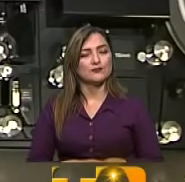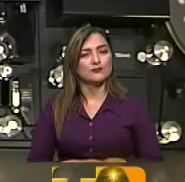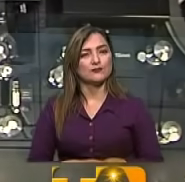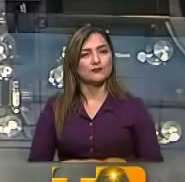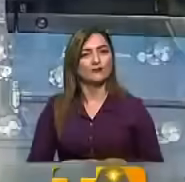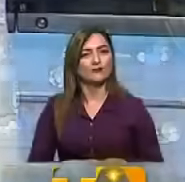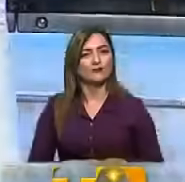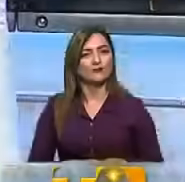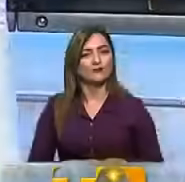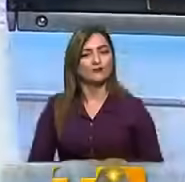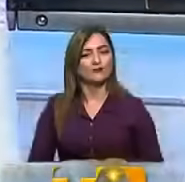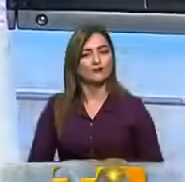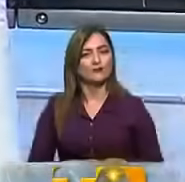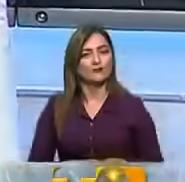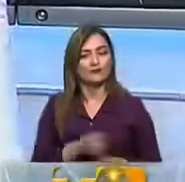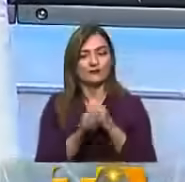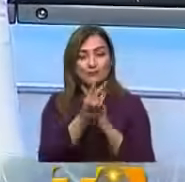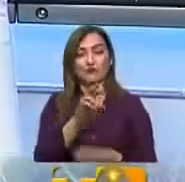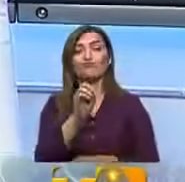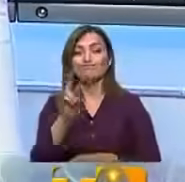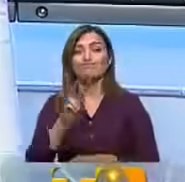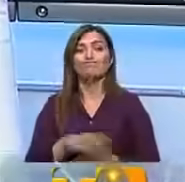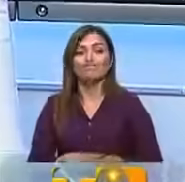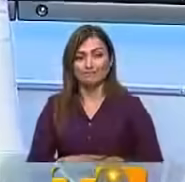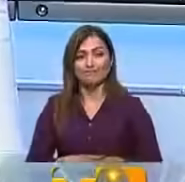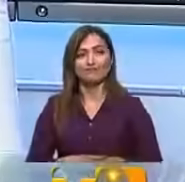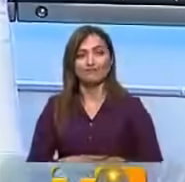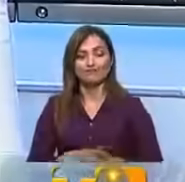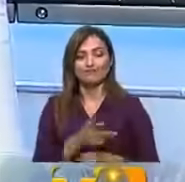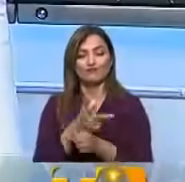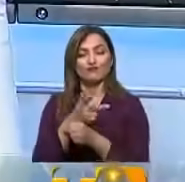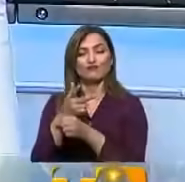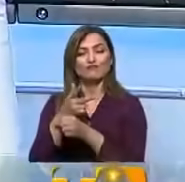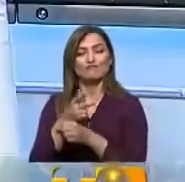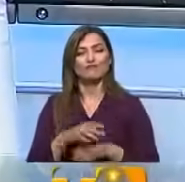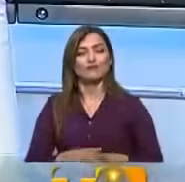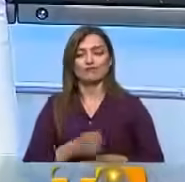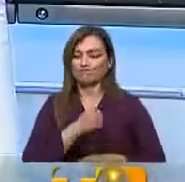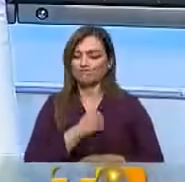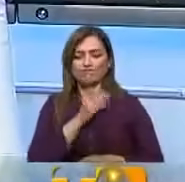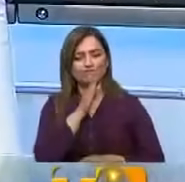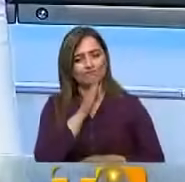horas. Un gran 2022. A través de estos reportajes, nuestra bandera ha sido para